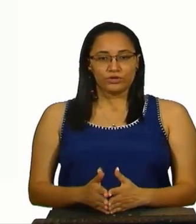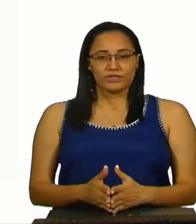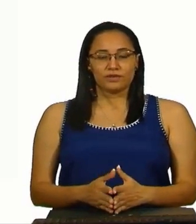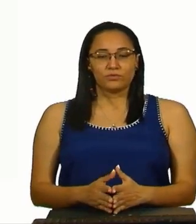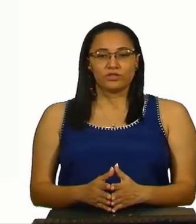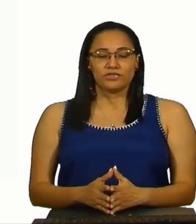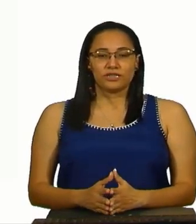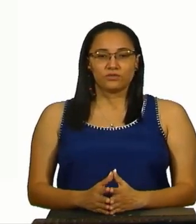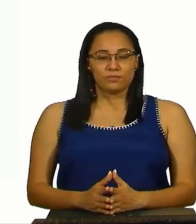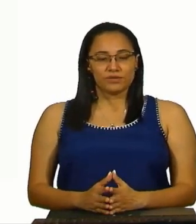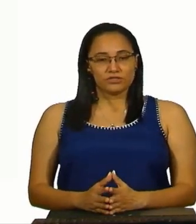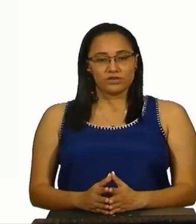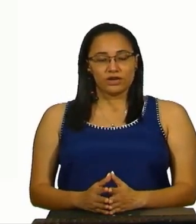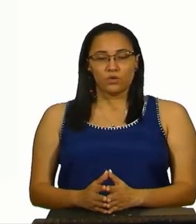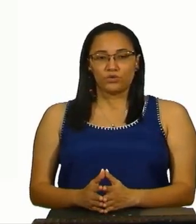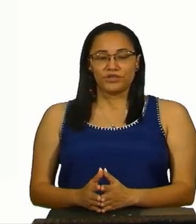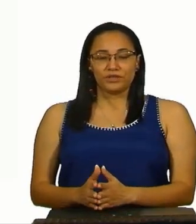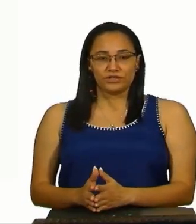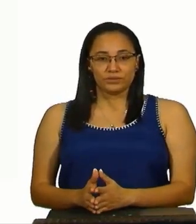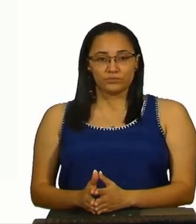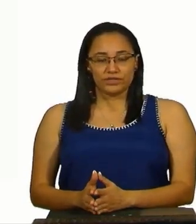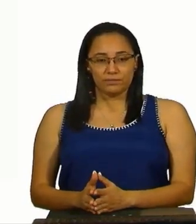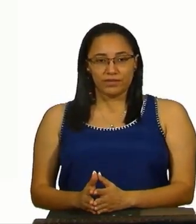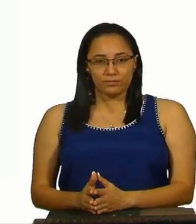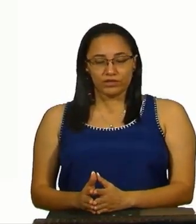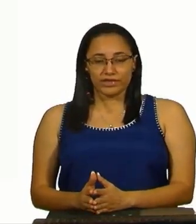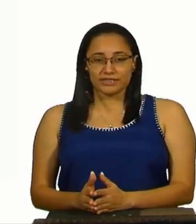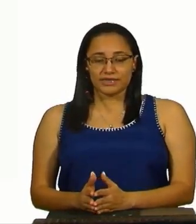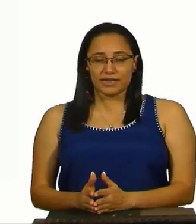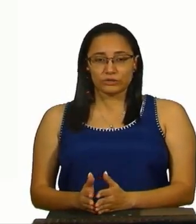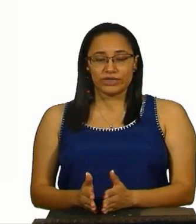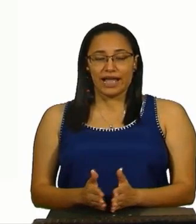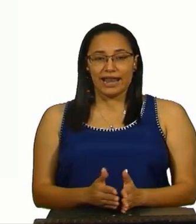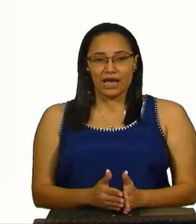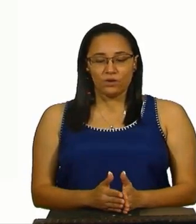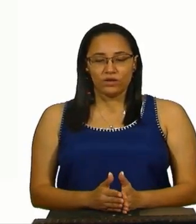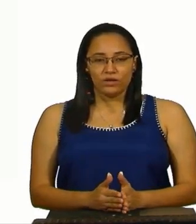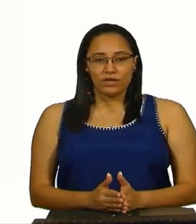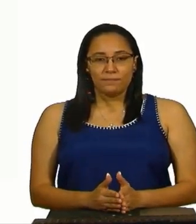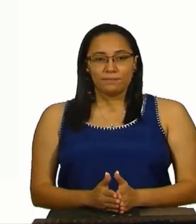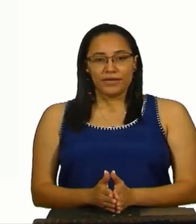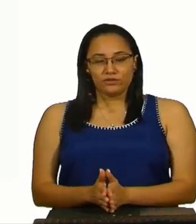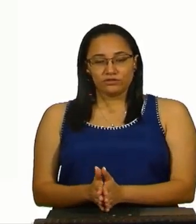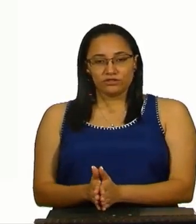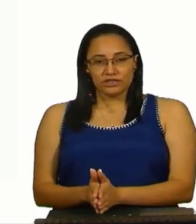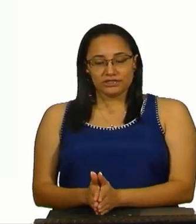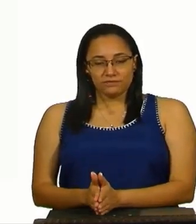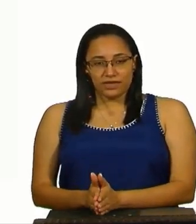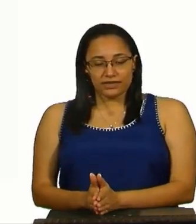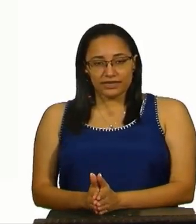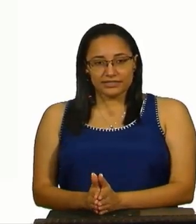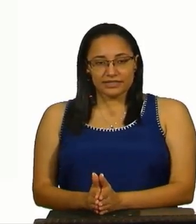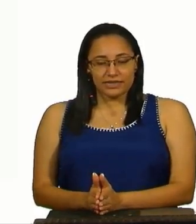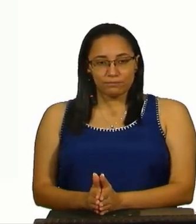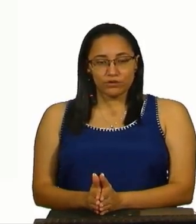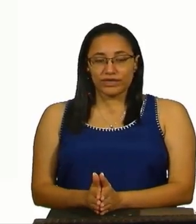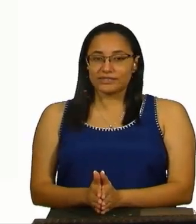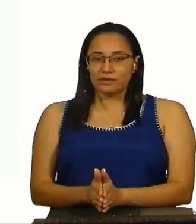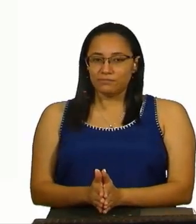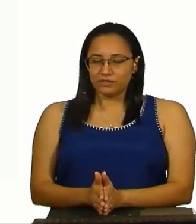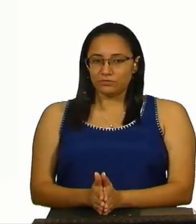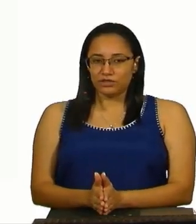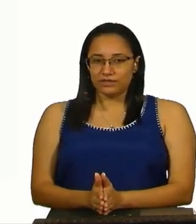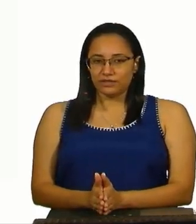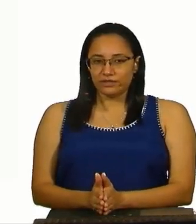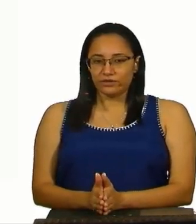to, por lo que estábamos utilizando una persona o un objeto después del verbo, que en este caso era allow. Pero si ustedes se fijan en este ejemplo, que